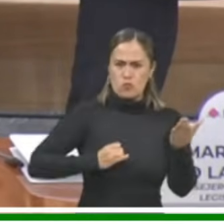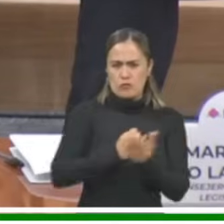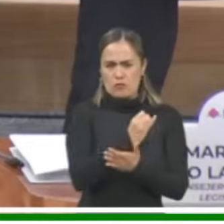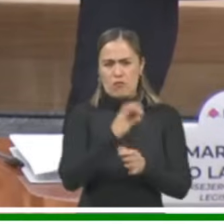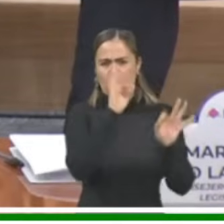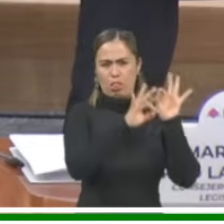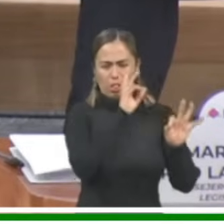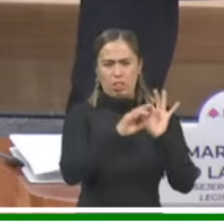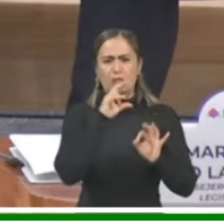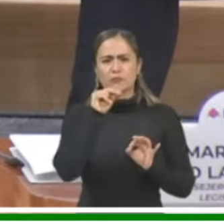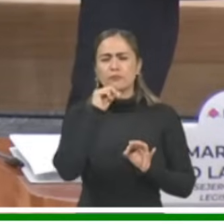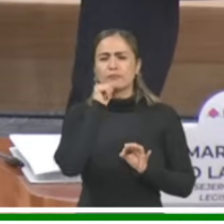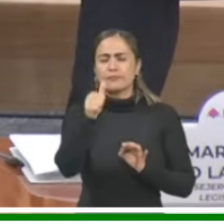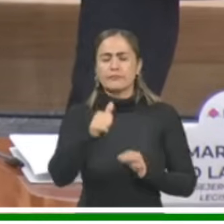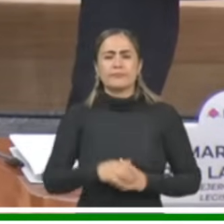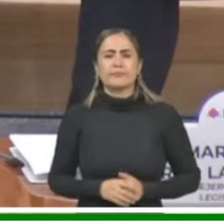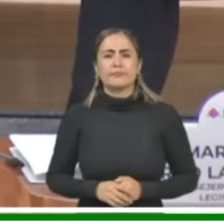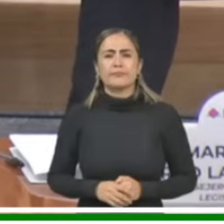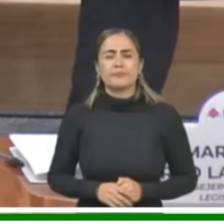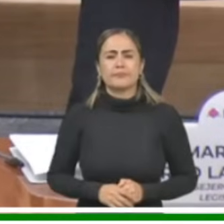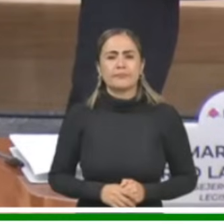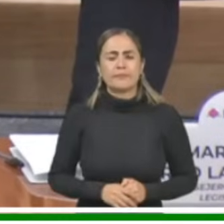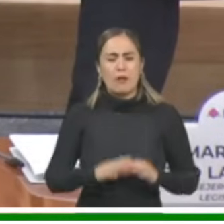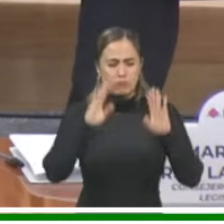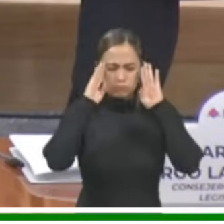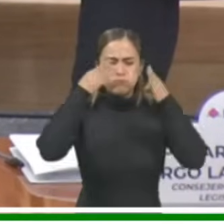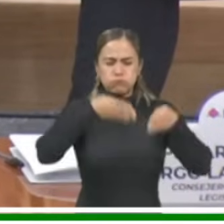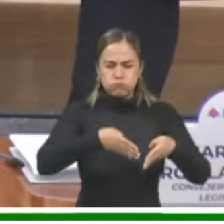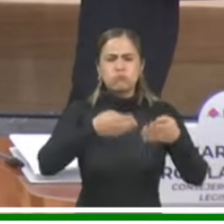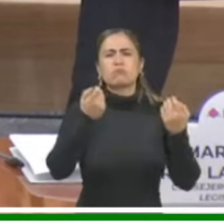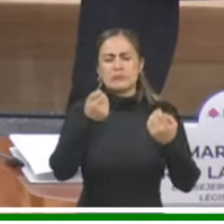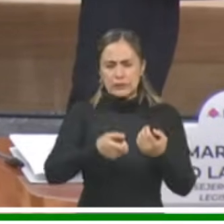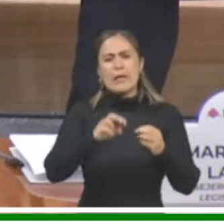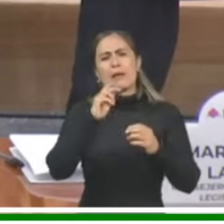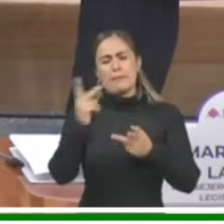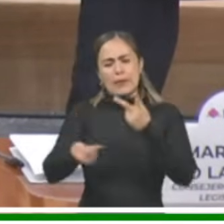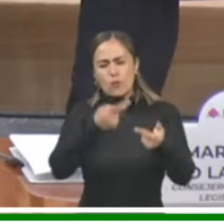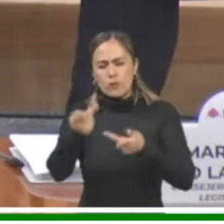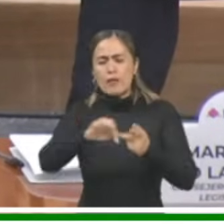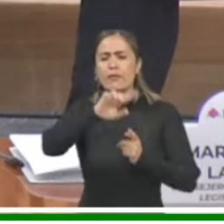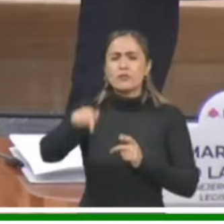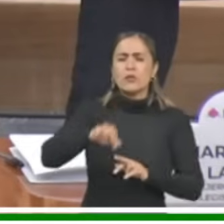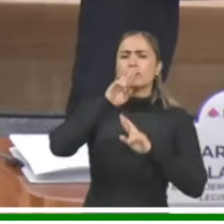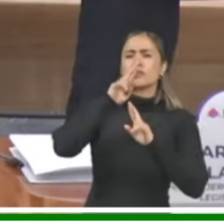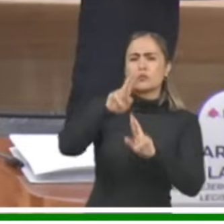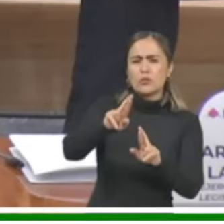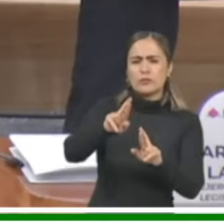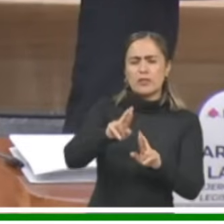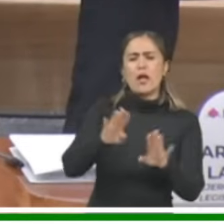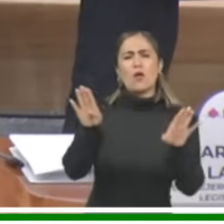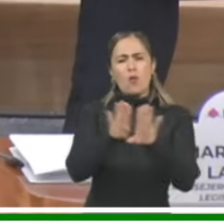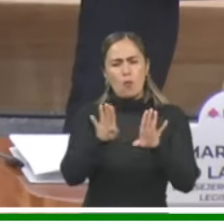voto. Así es posible centrar el debate, es como se debe informar los resultados de las encuestas a la ciudadanía a partir de